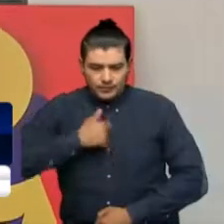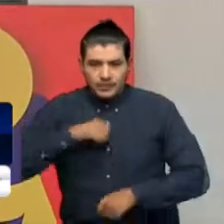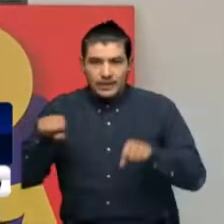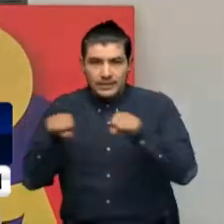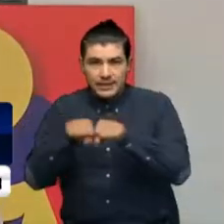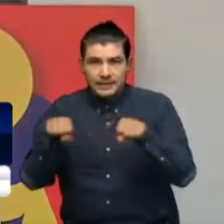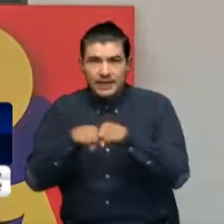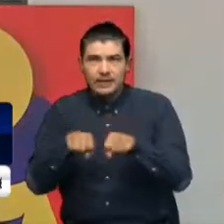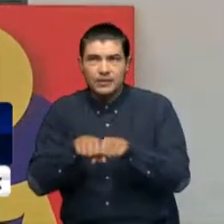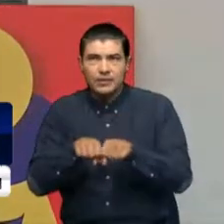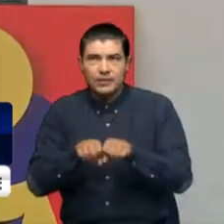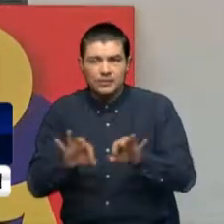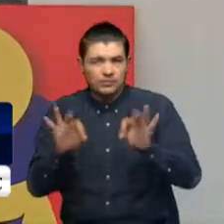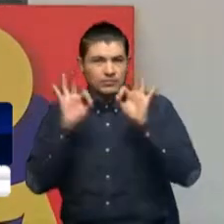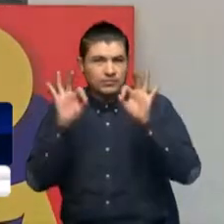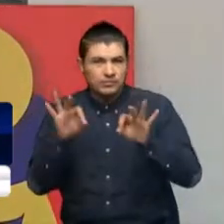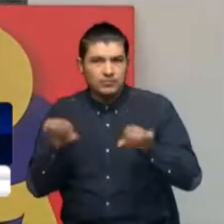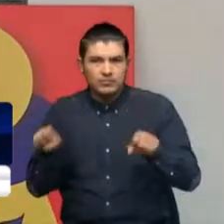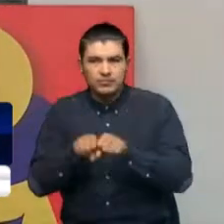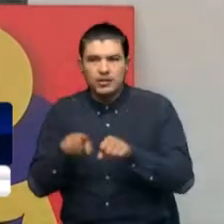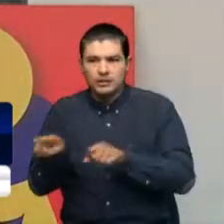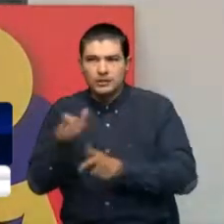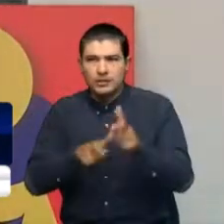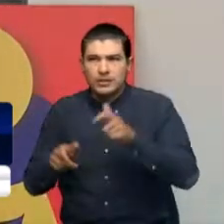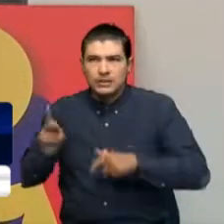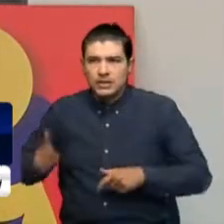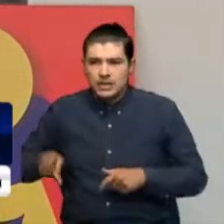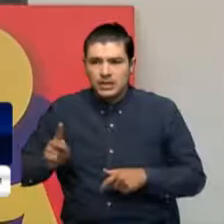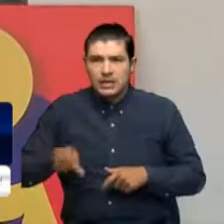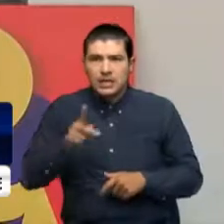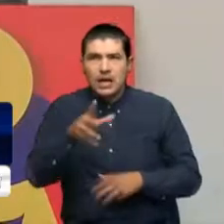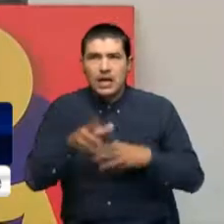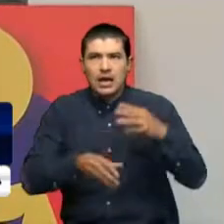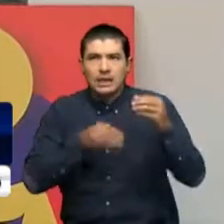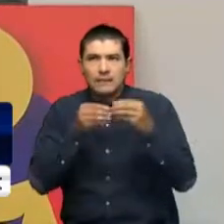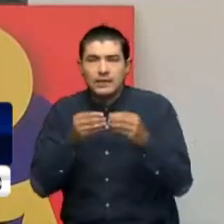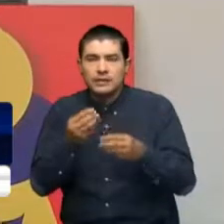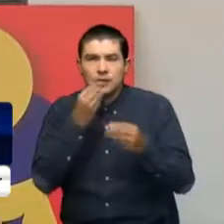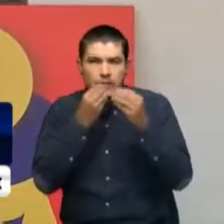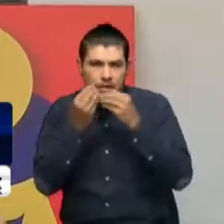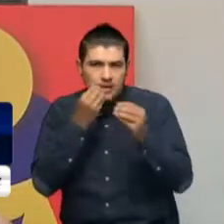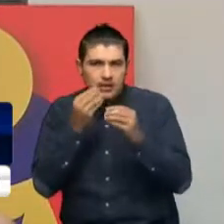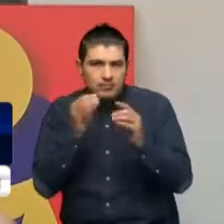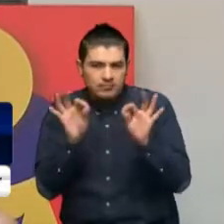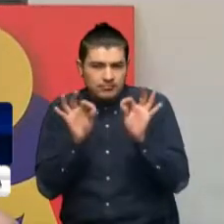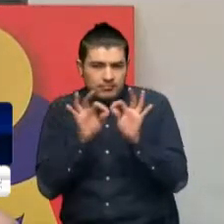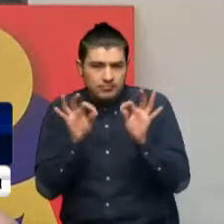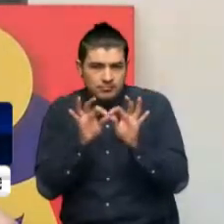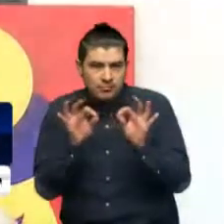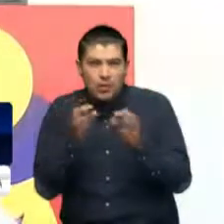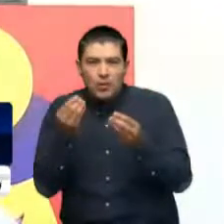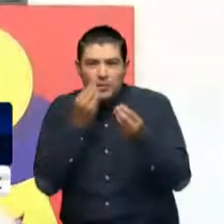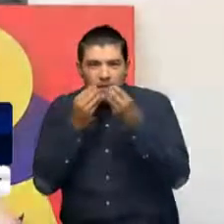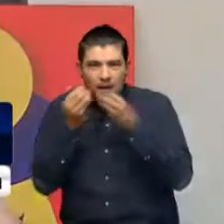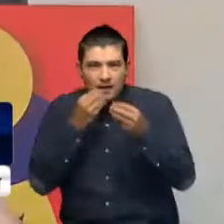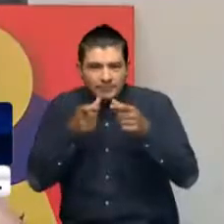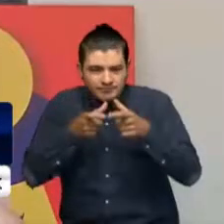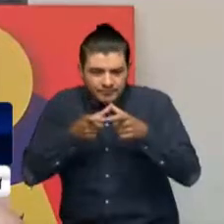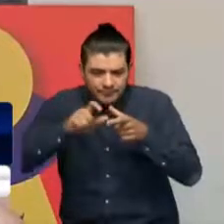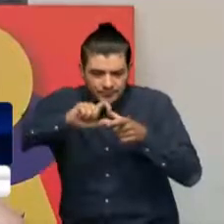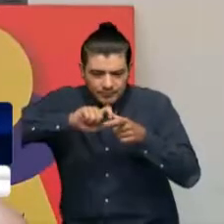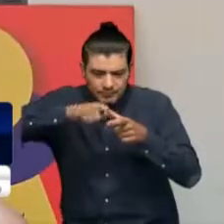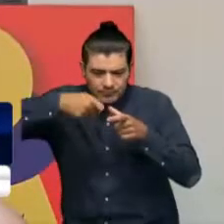calzado que sea acorde para un caminante y adicionalmente alimentos no perecederos. Eso es claro. Es